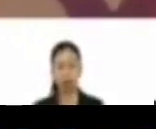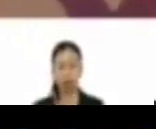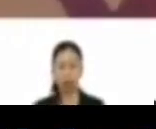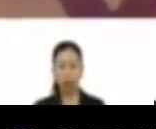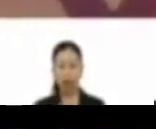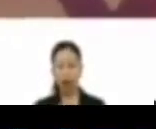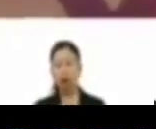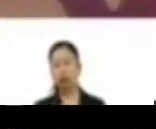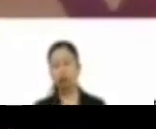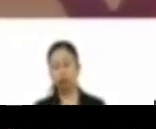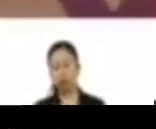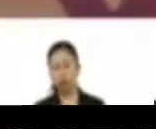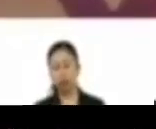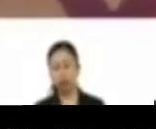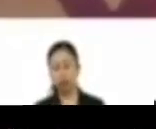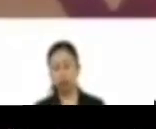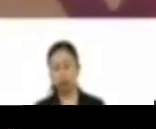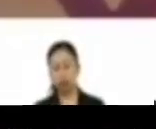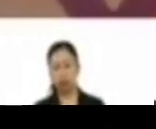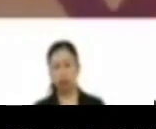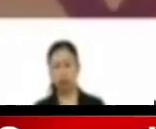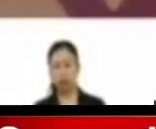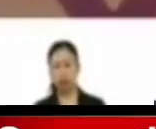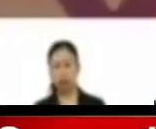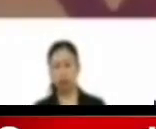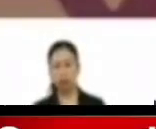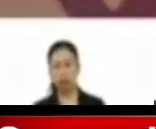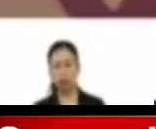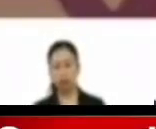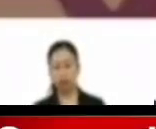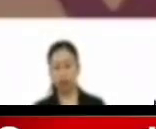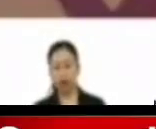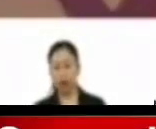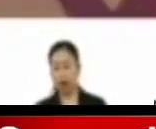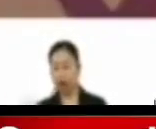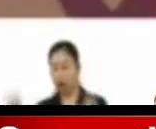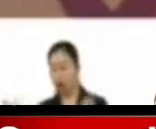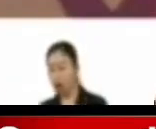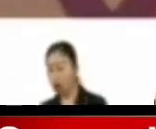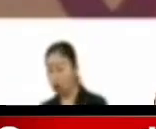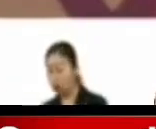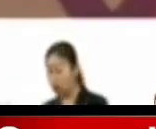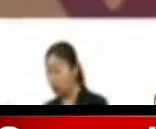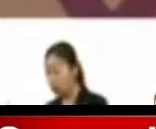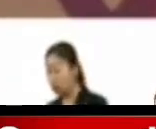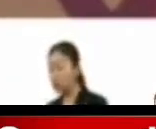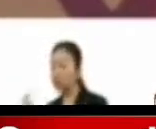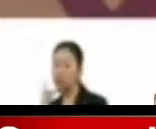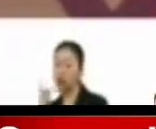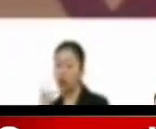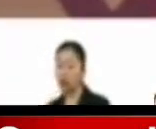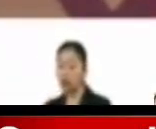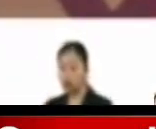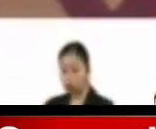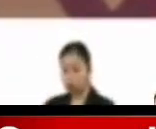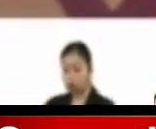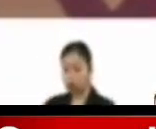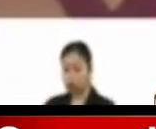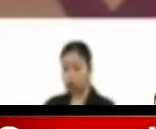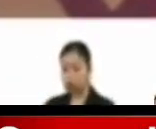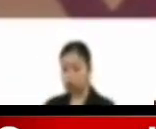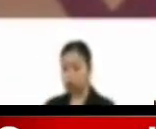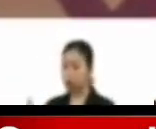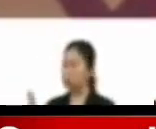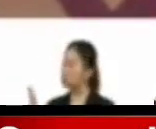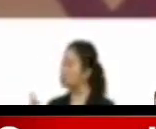partidos políticos no van a tener financiamiento permanente, solamente para la época de campañas. Se van a